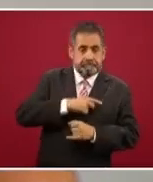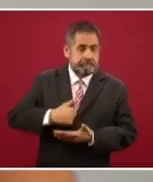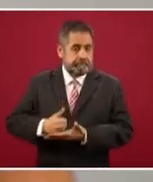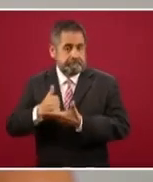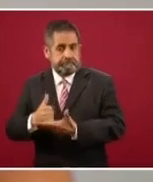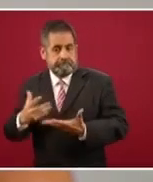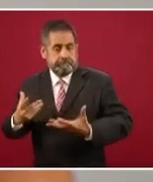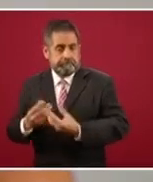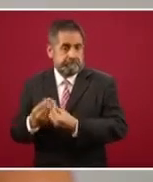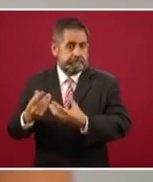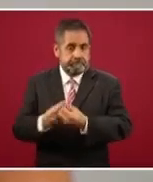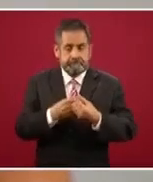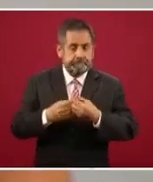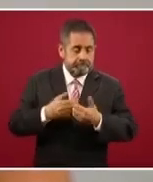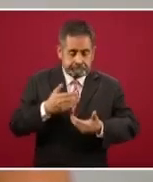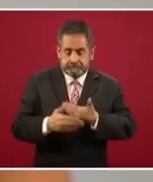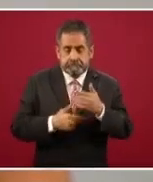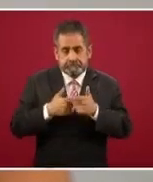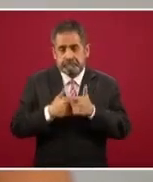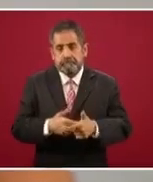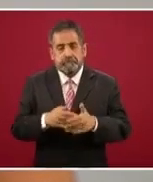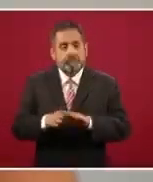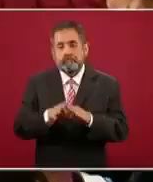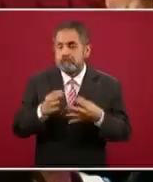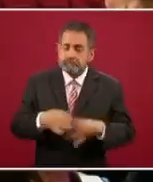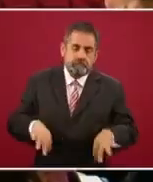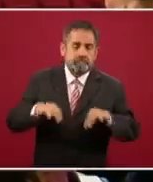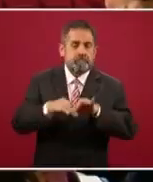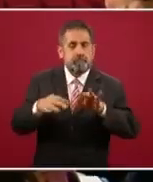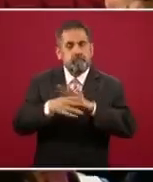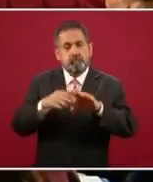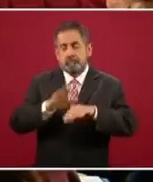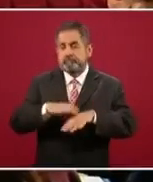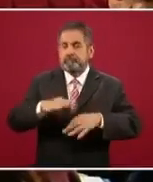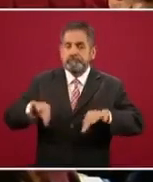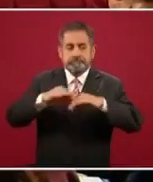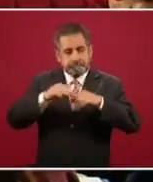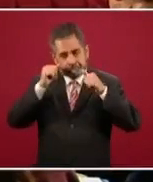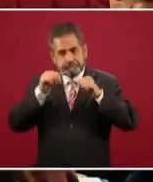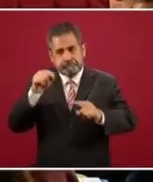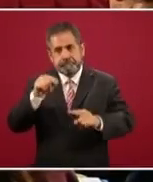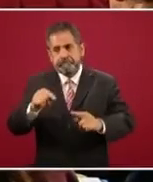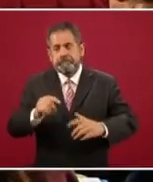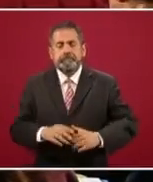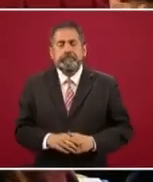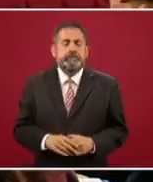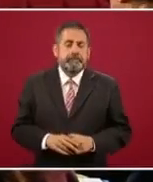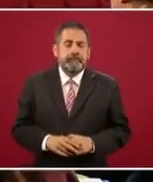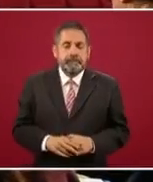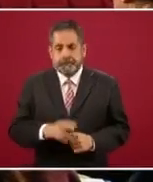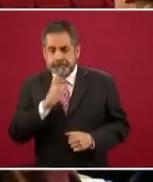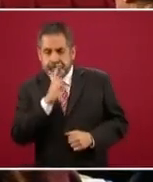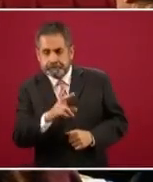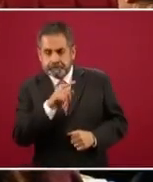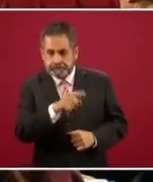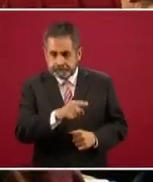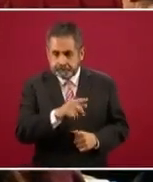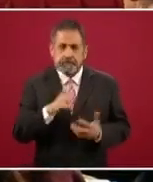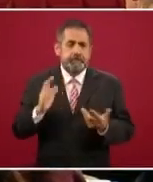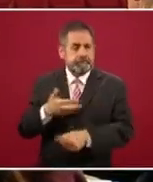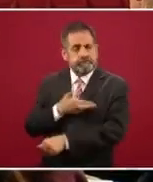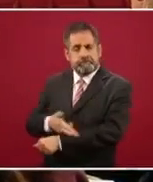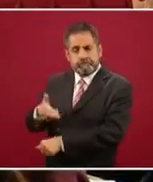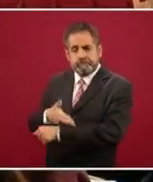vamos a dejar de tomarlo como uno de los factores más importantes. Entonces, respondiendo a eso, las medidas